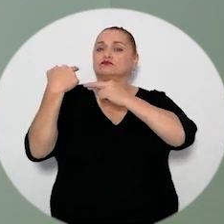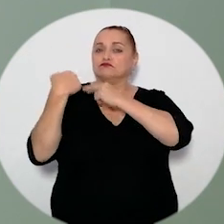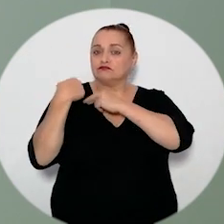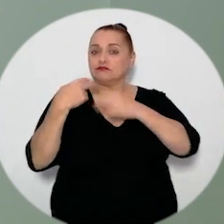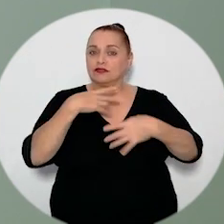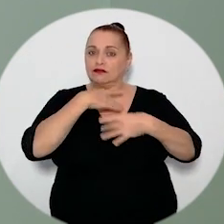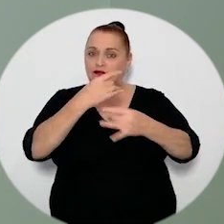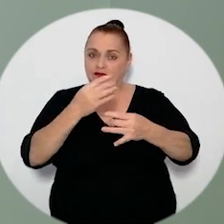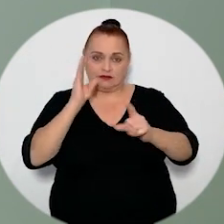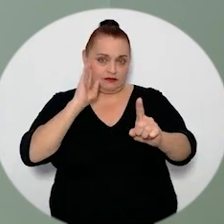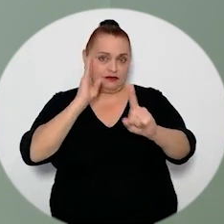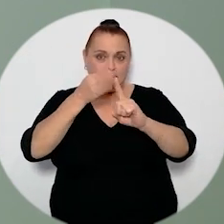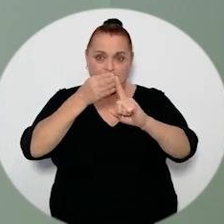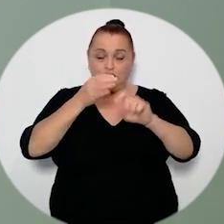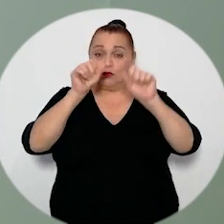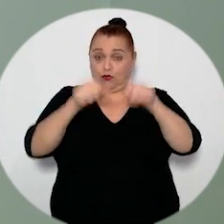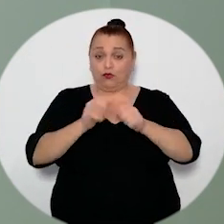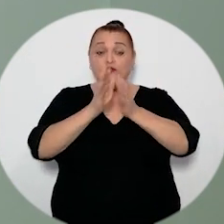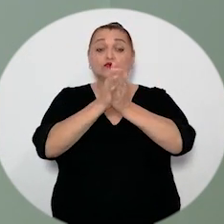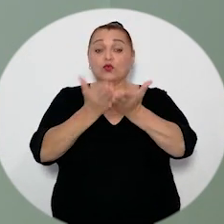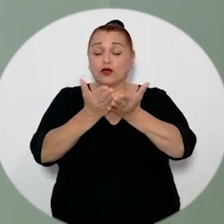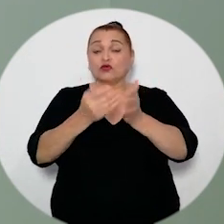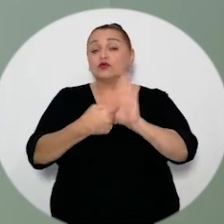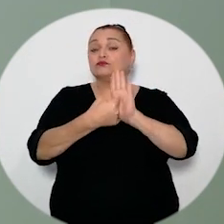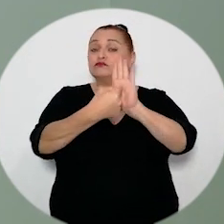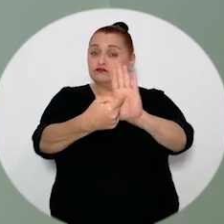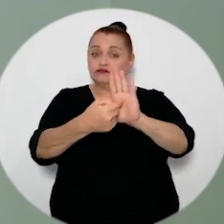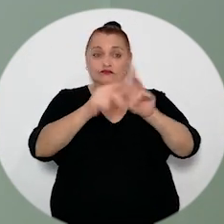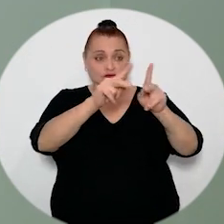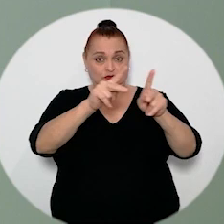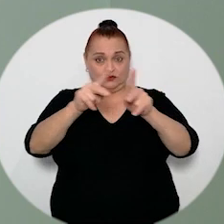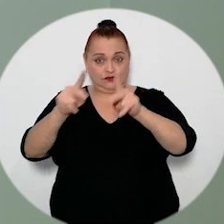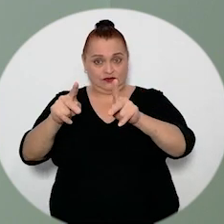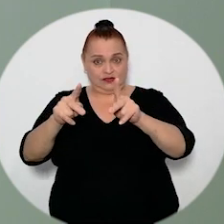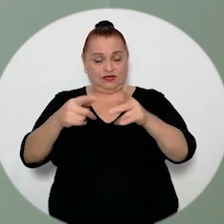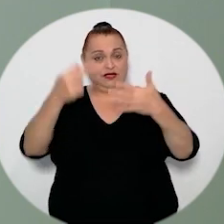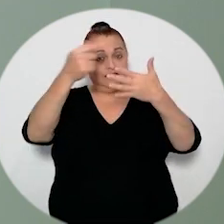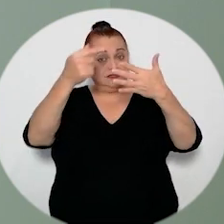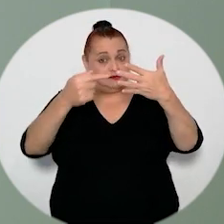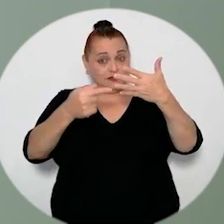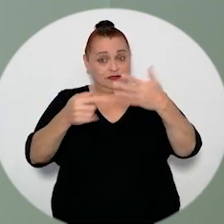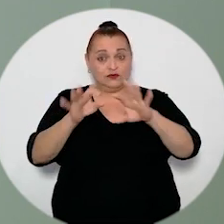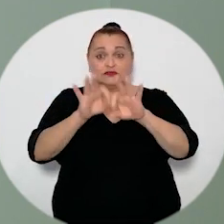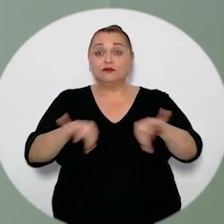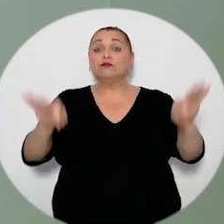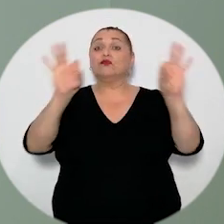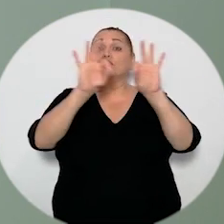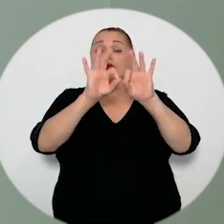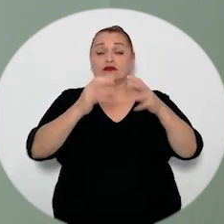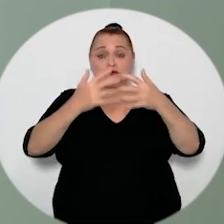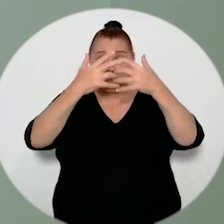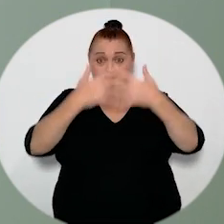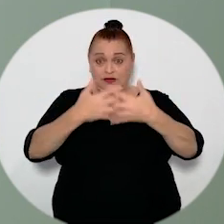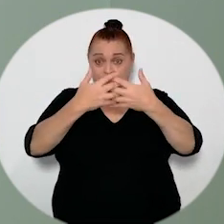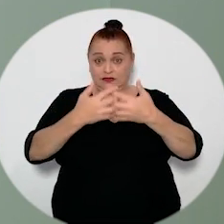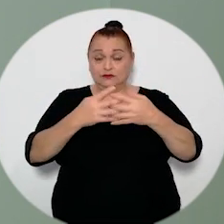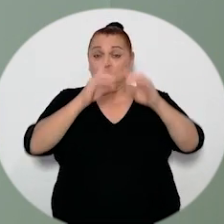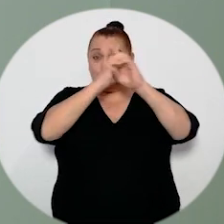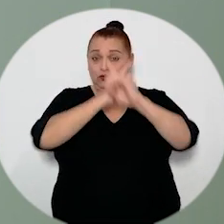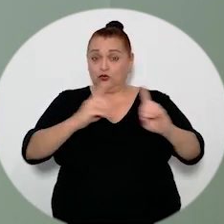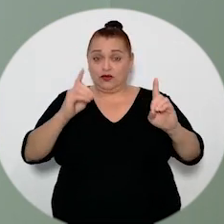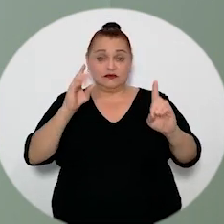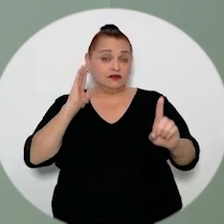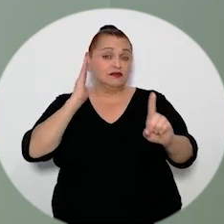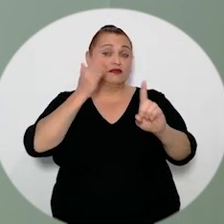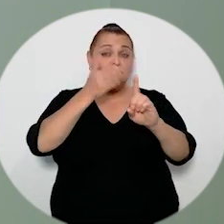incumben directamente. Es por eso que en este cuaderno hemos procurado dar a conocer a la ciudadanía los aspectos más relevantes de los mecanismos de la democracia